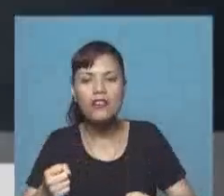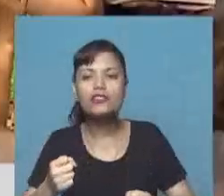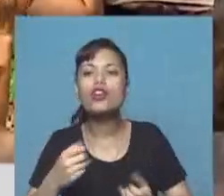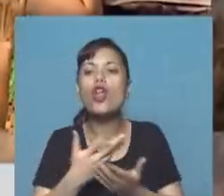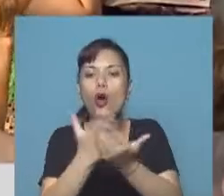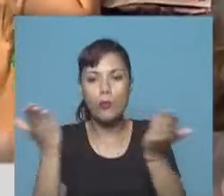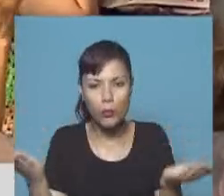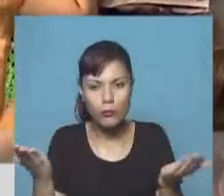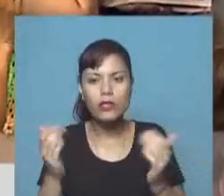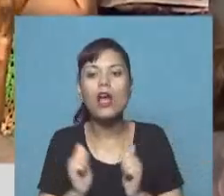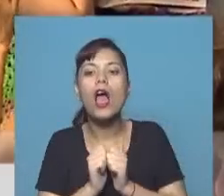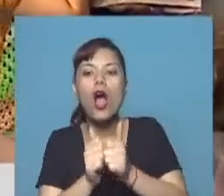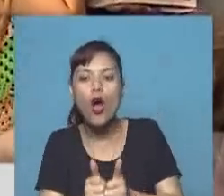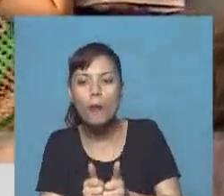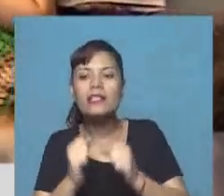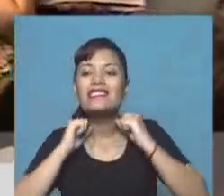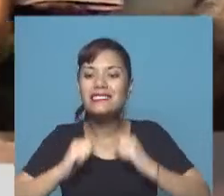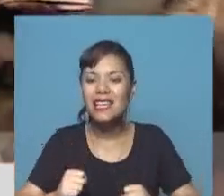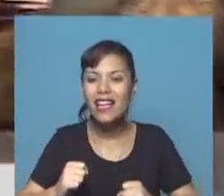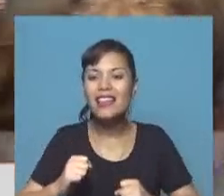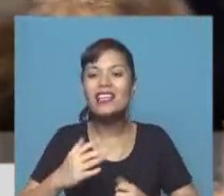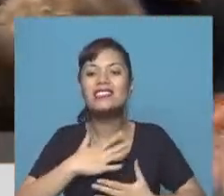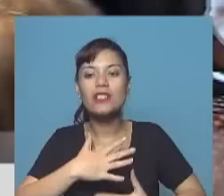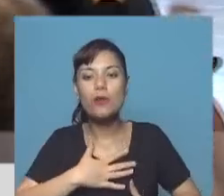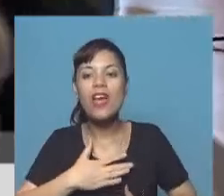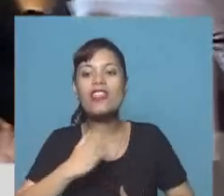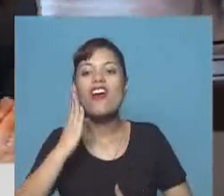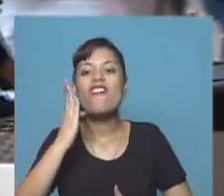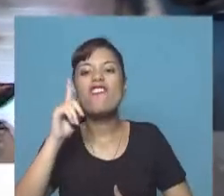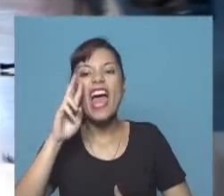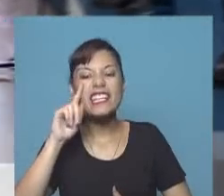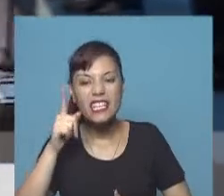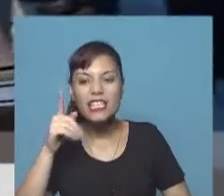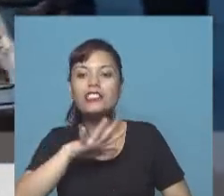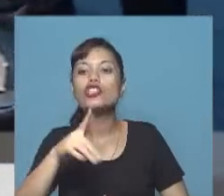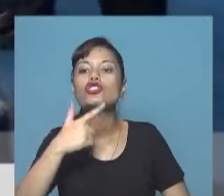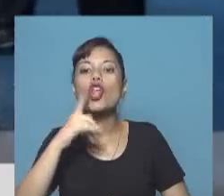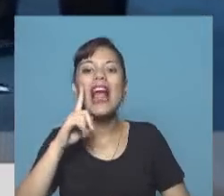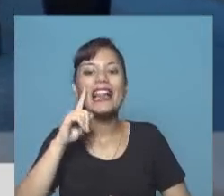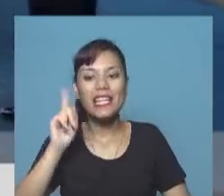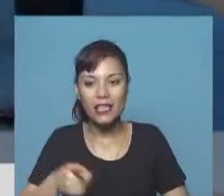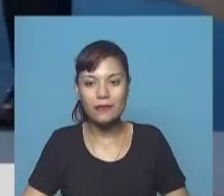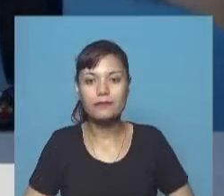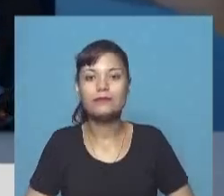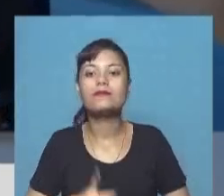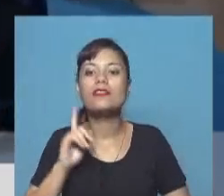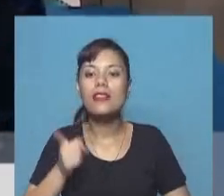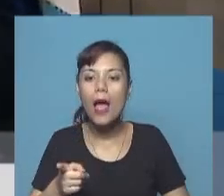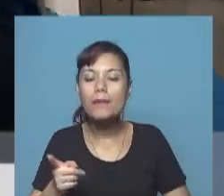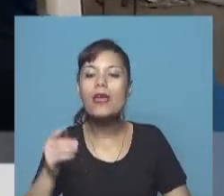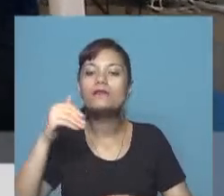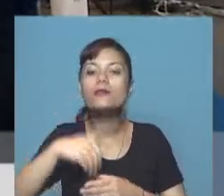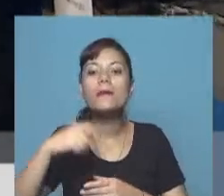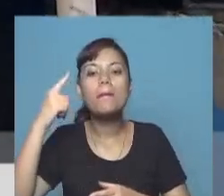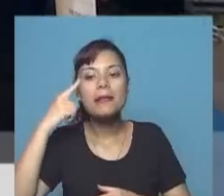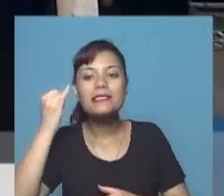público. Acompañado del secretario de Seguridad Sergio Berni, que estuvo en Villa Soldado. Participó de la jornada